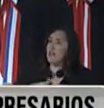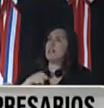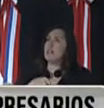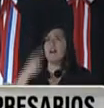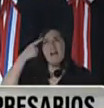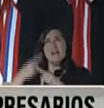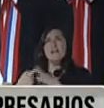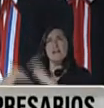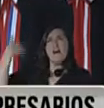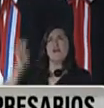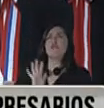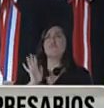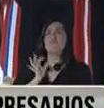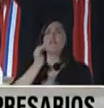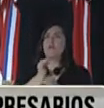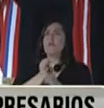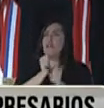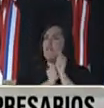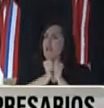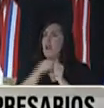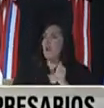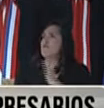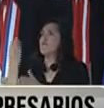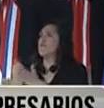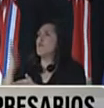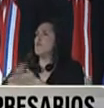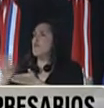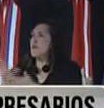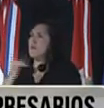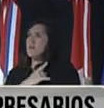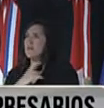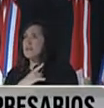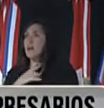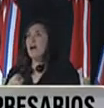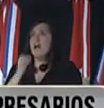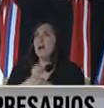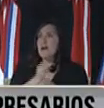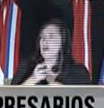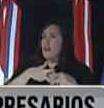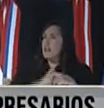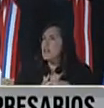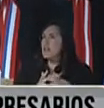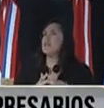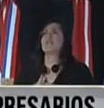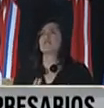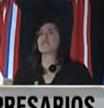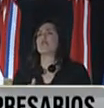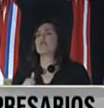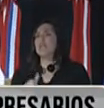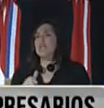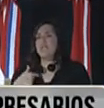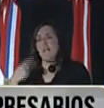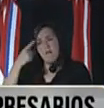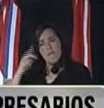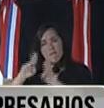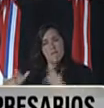escuelas fábricas, las 9 universidades nuevas, las escuelas técnicas. Esto, sin duda alguna, es